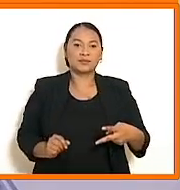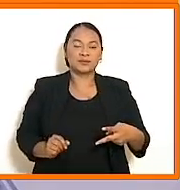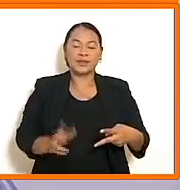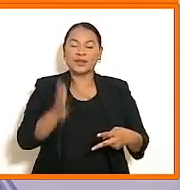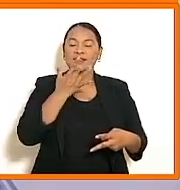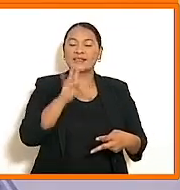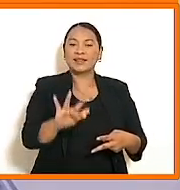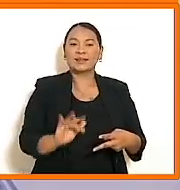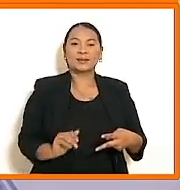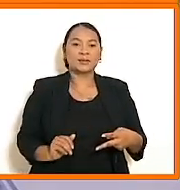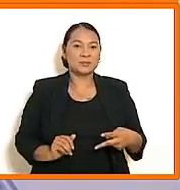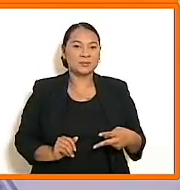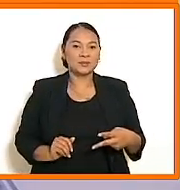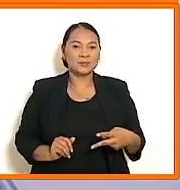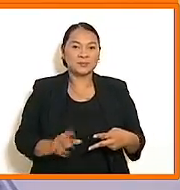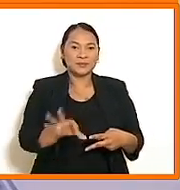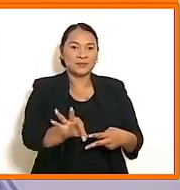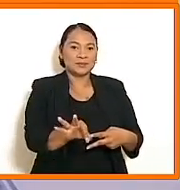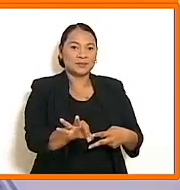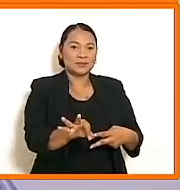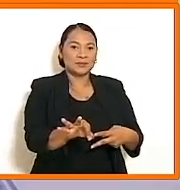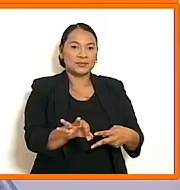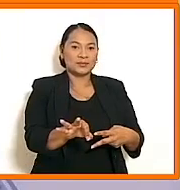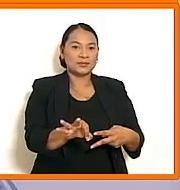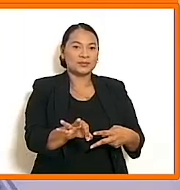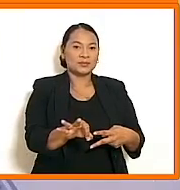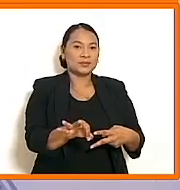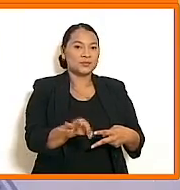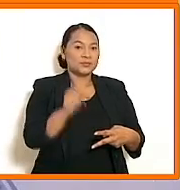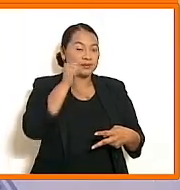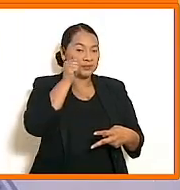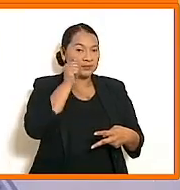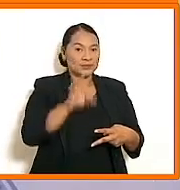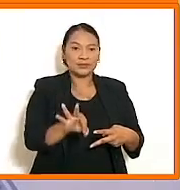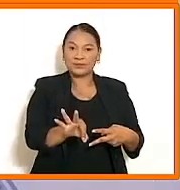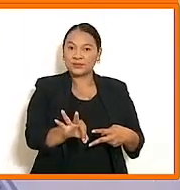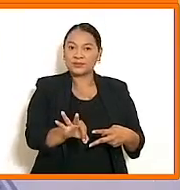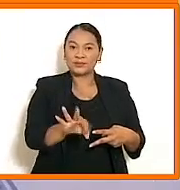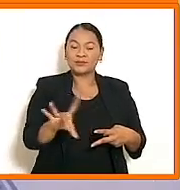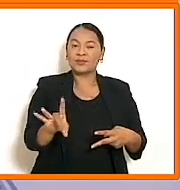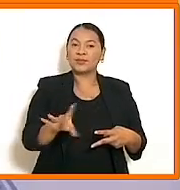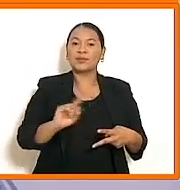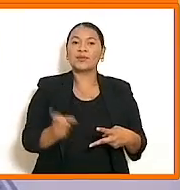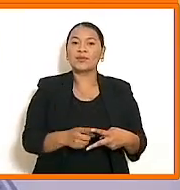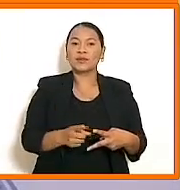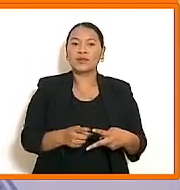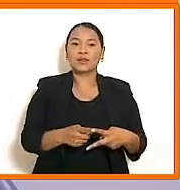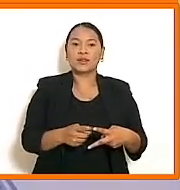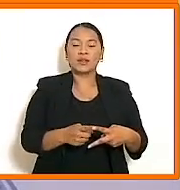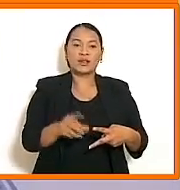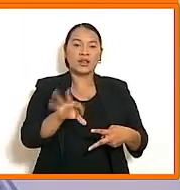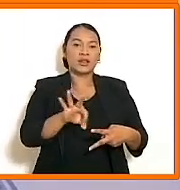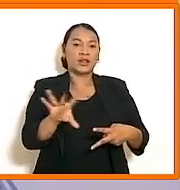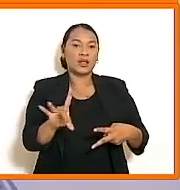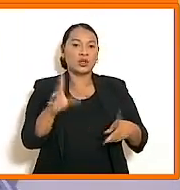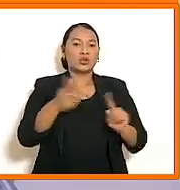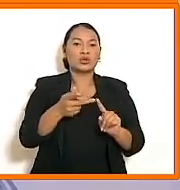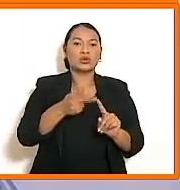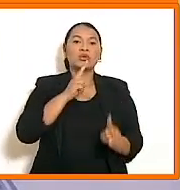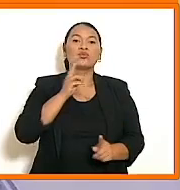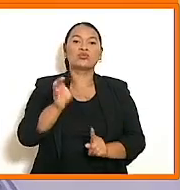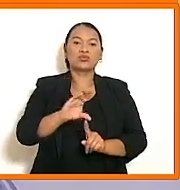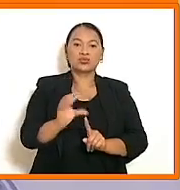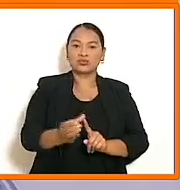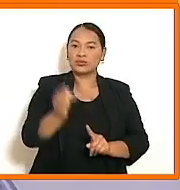suerte. El 9, segundo dígito, atentos, porque este es el 8. Primer número ganador, 98, con